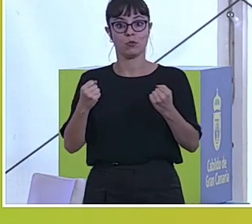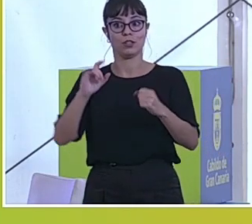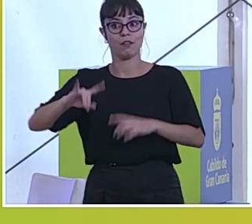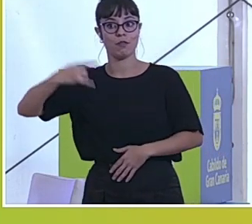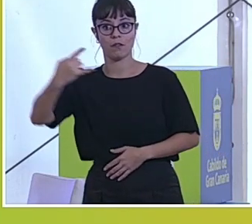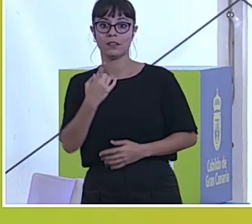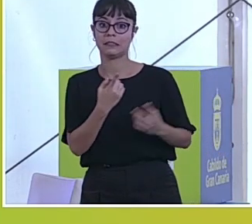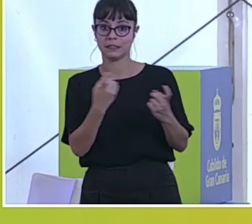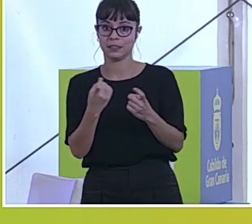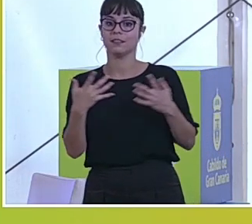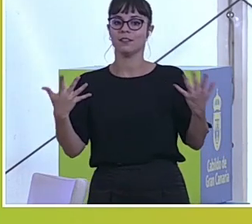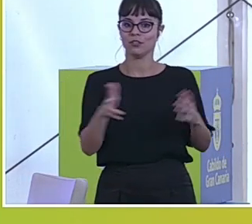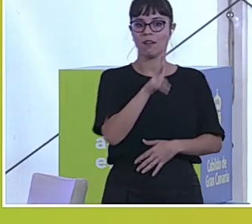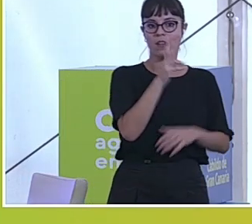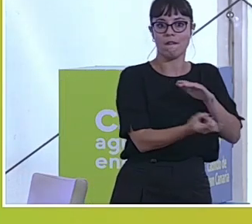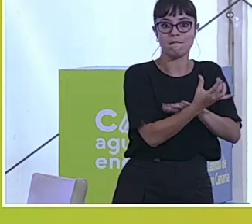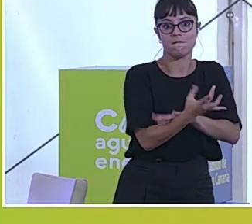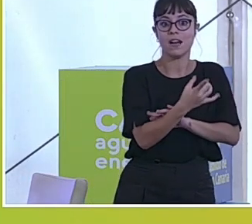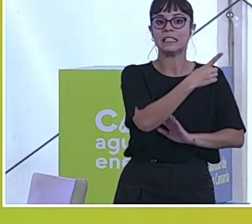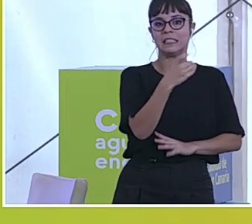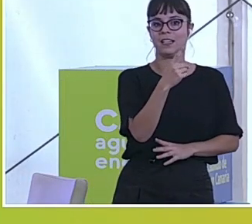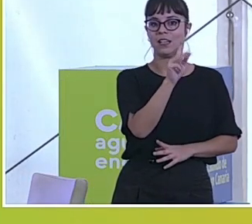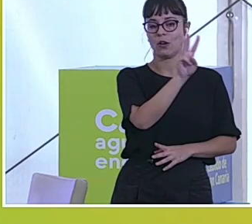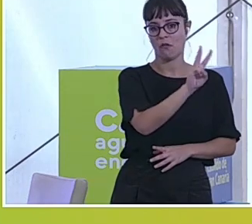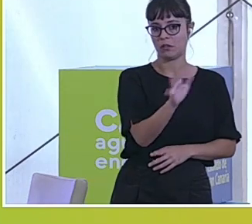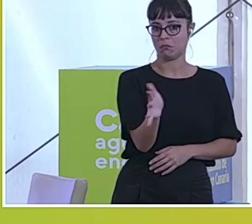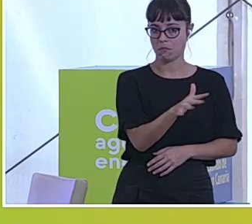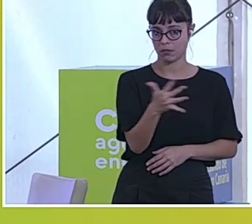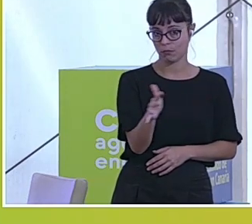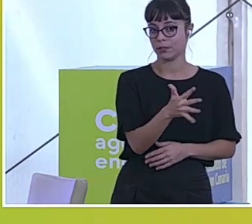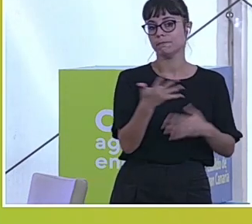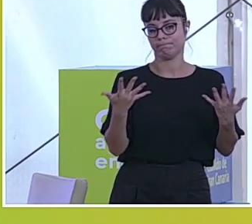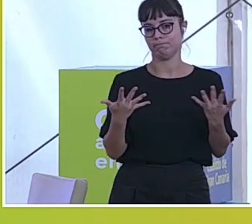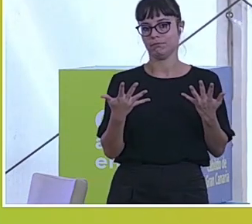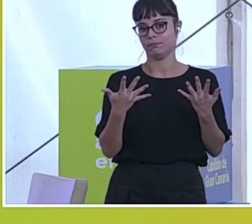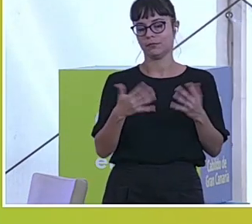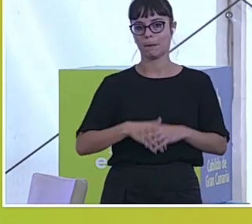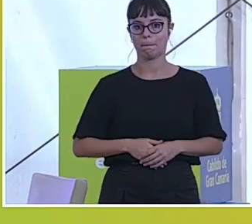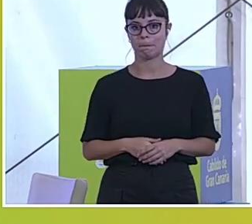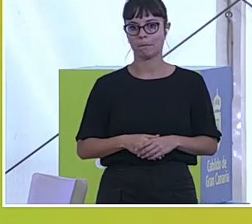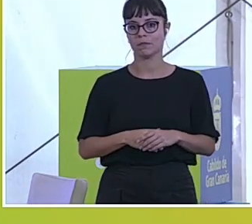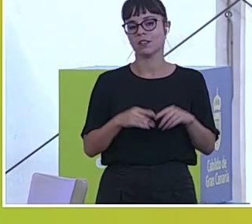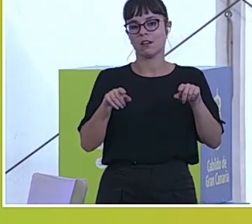fuente renovable de aproximadamente 100 kilovatios y así sucesivamente, ¿vale? Es bastante lineal